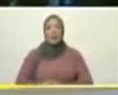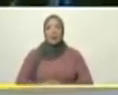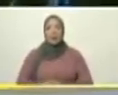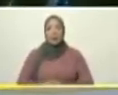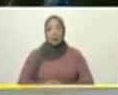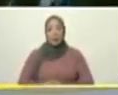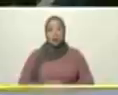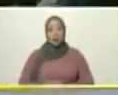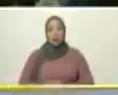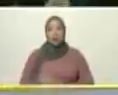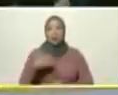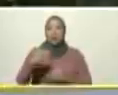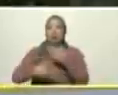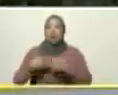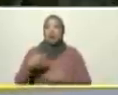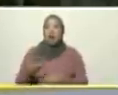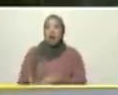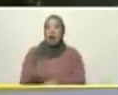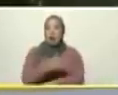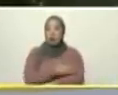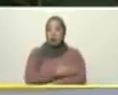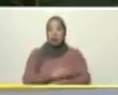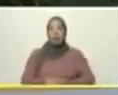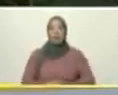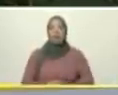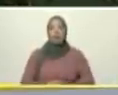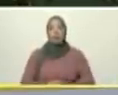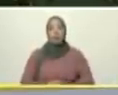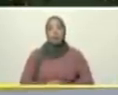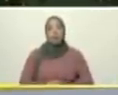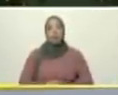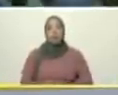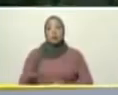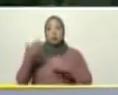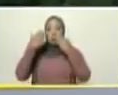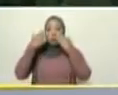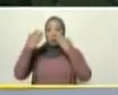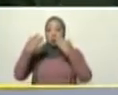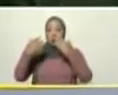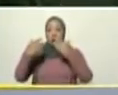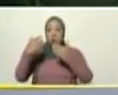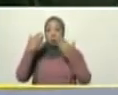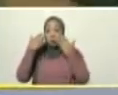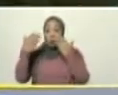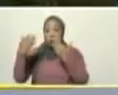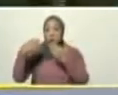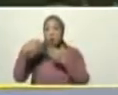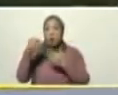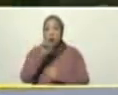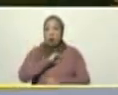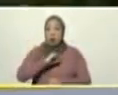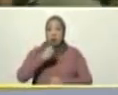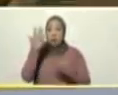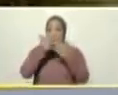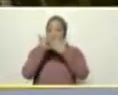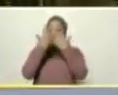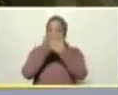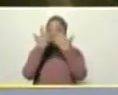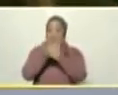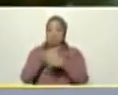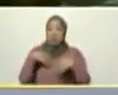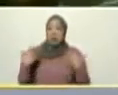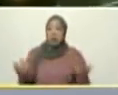cortinas de una tela vieja, mal lavada. Siempre uno le daba alergia cuando entraba aquí a este